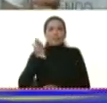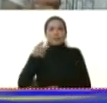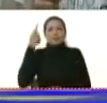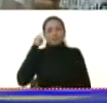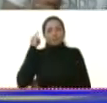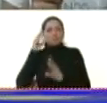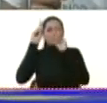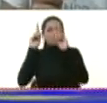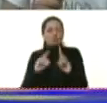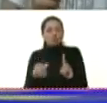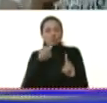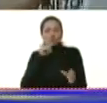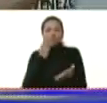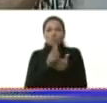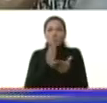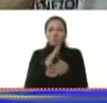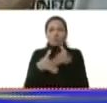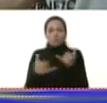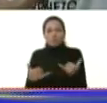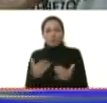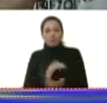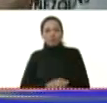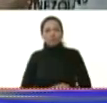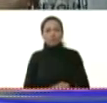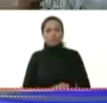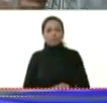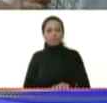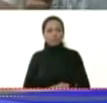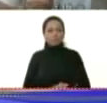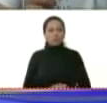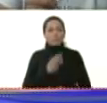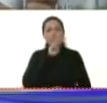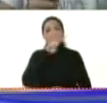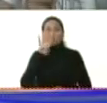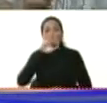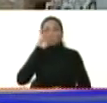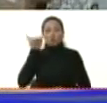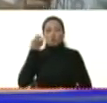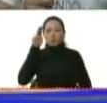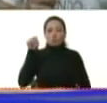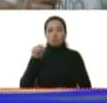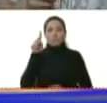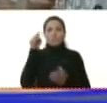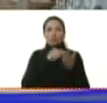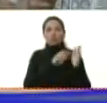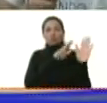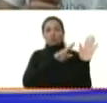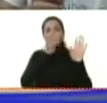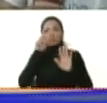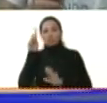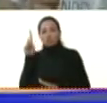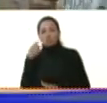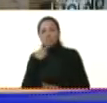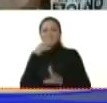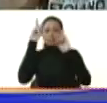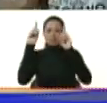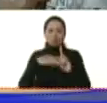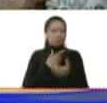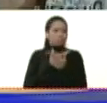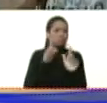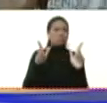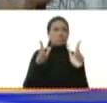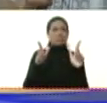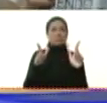decidido por siempre, desde el 24 de junio de 1821 decidió ser libre y